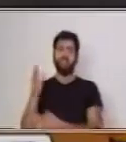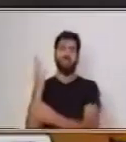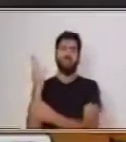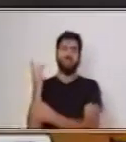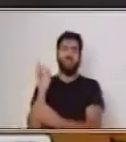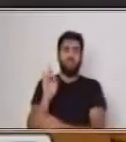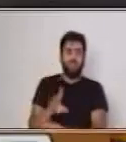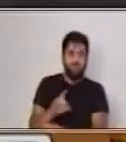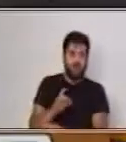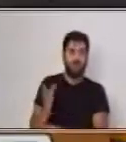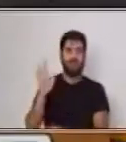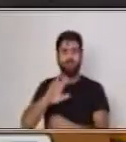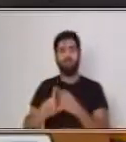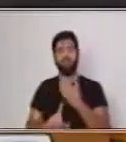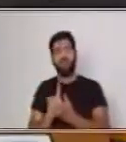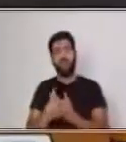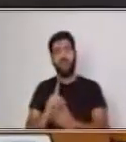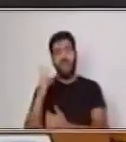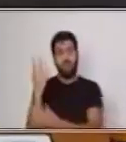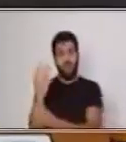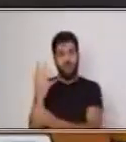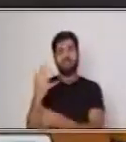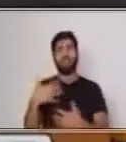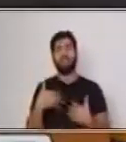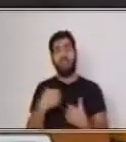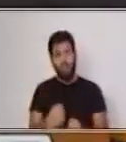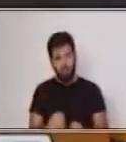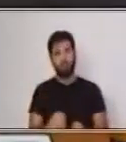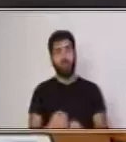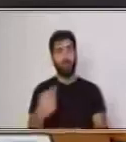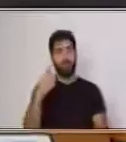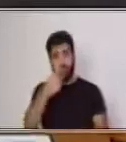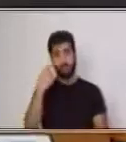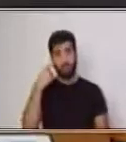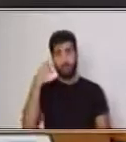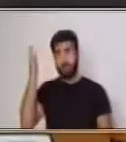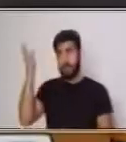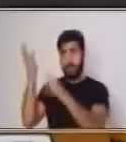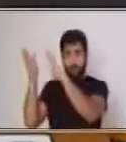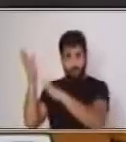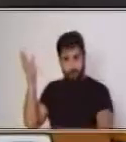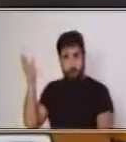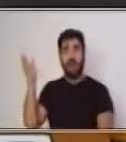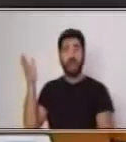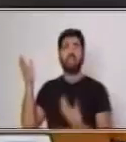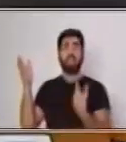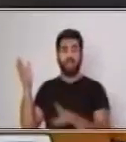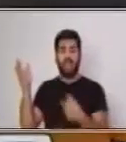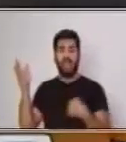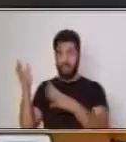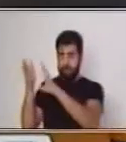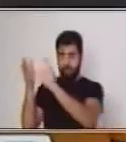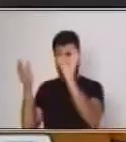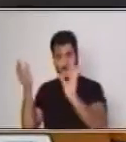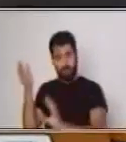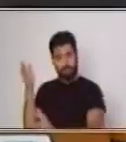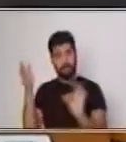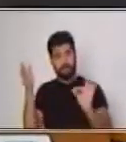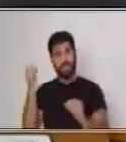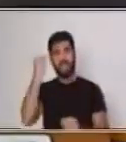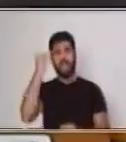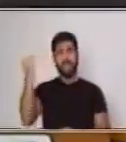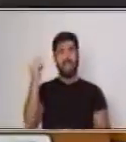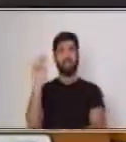algunos graves problemas de salud. Aquí yo ya tengo ubicadas mis ideas secundarias, que es como una